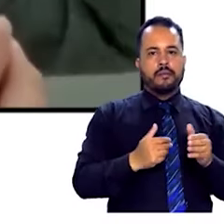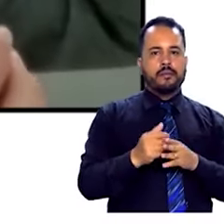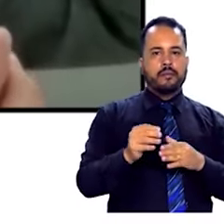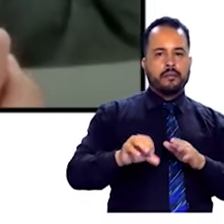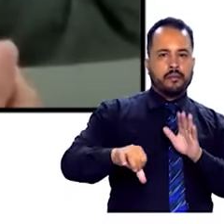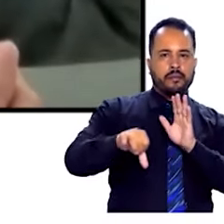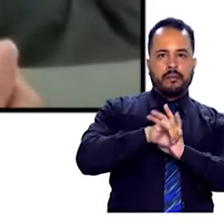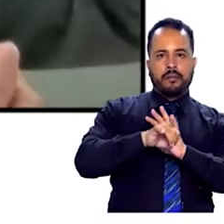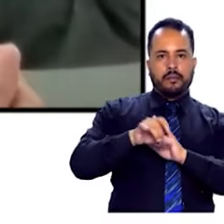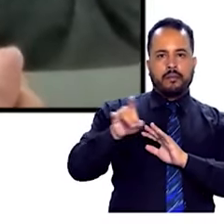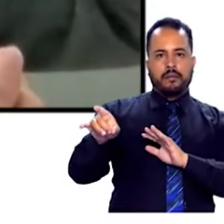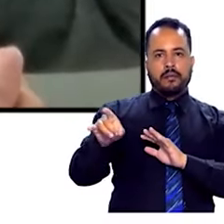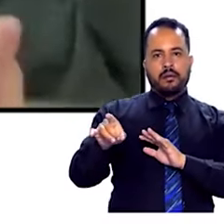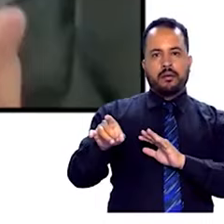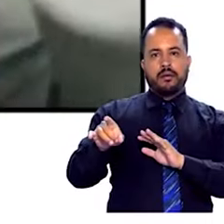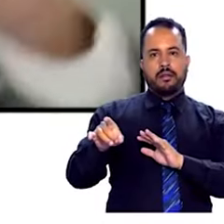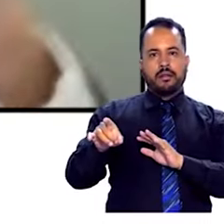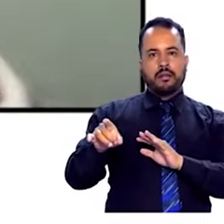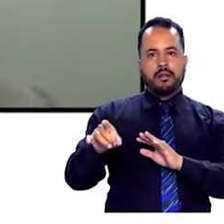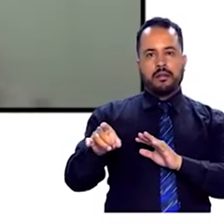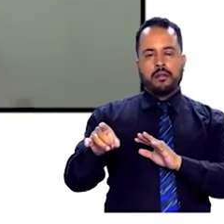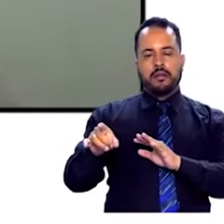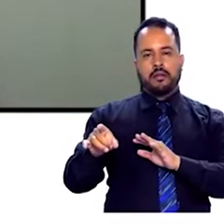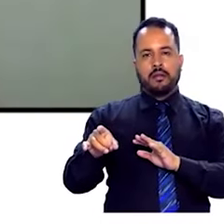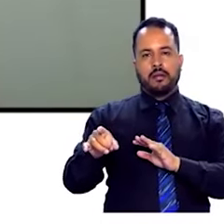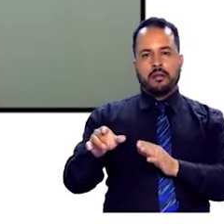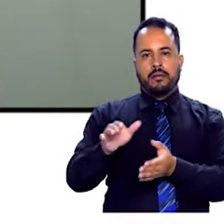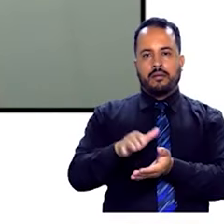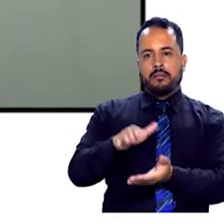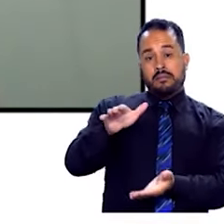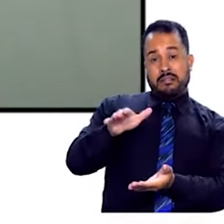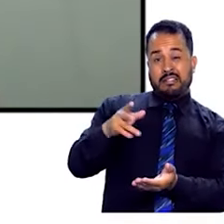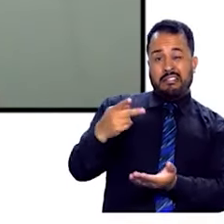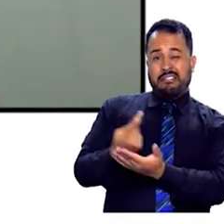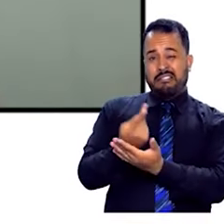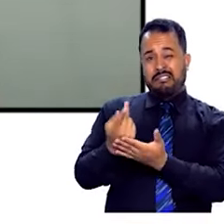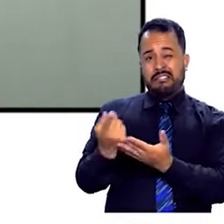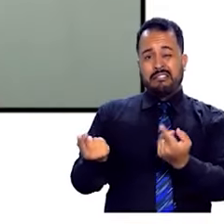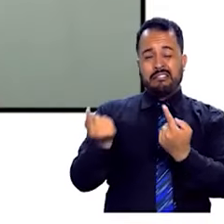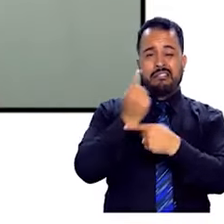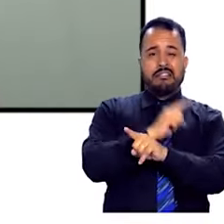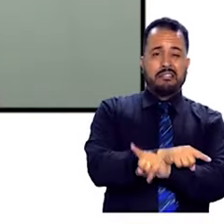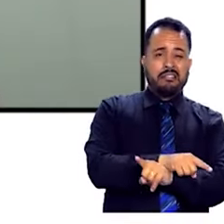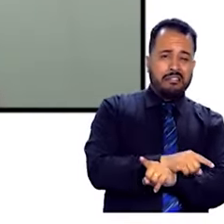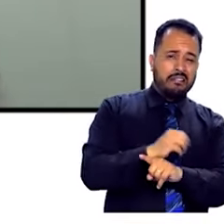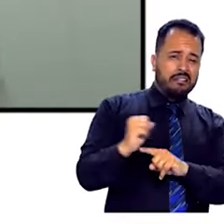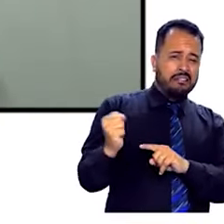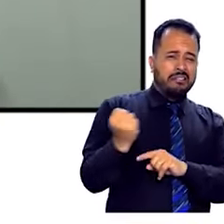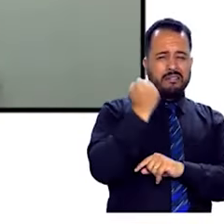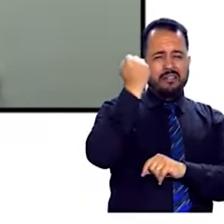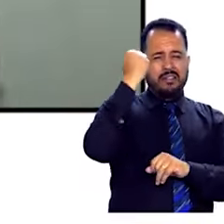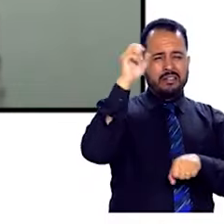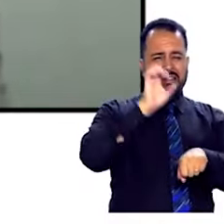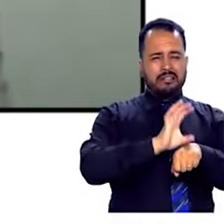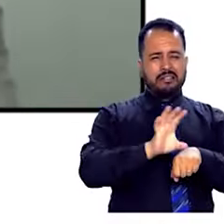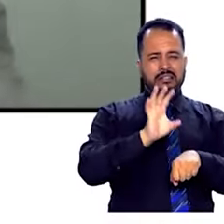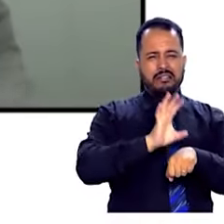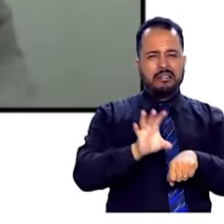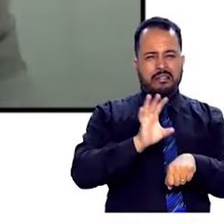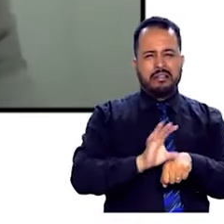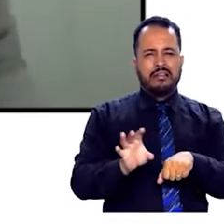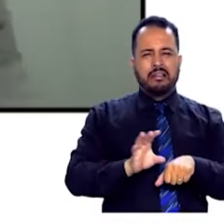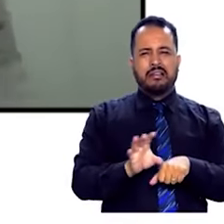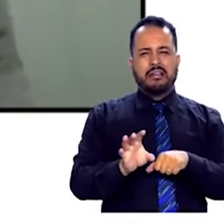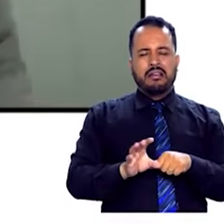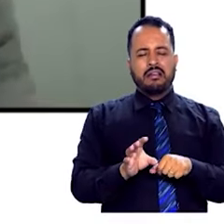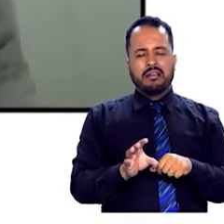volumen del error grav institucion volum decia del tem volum